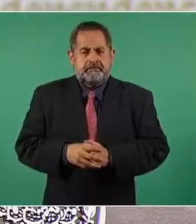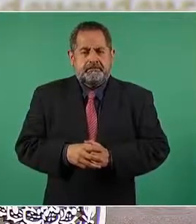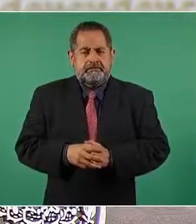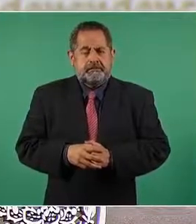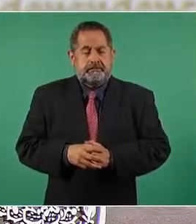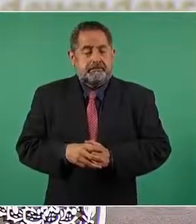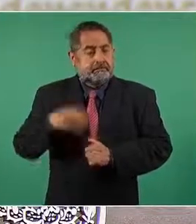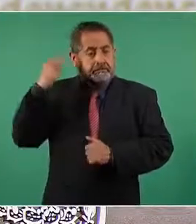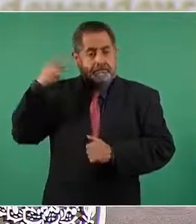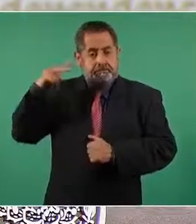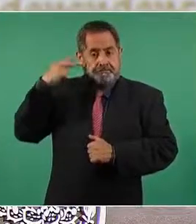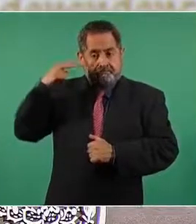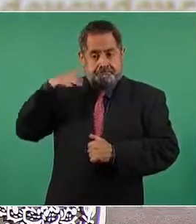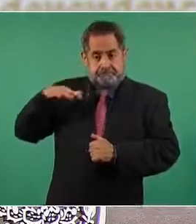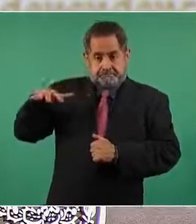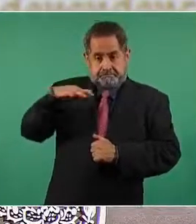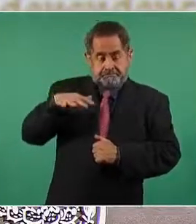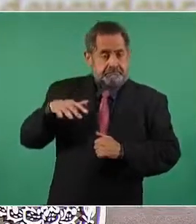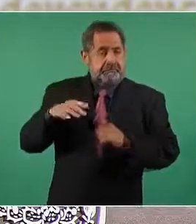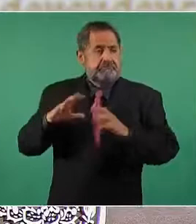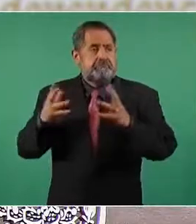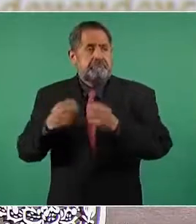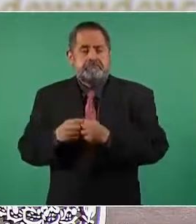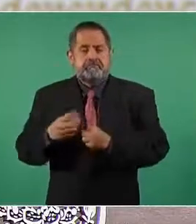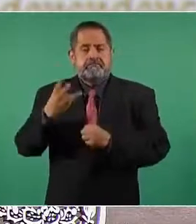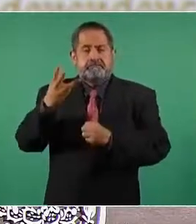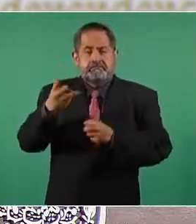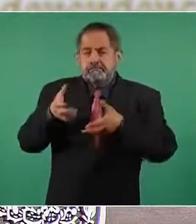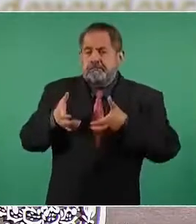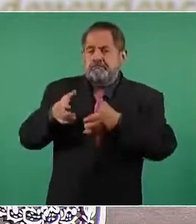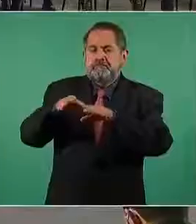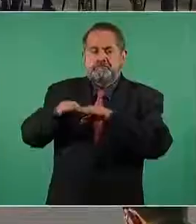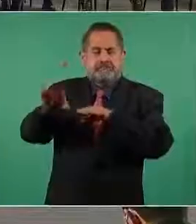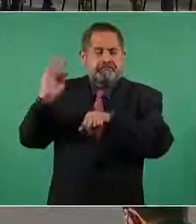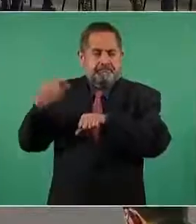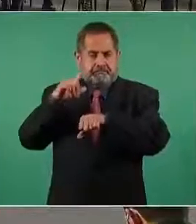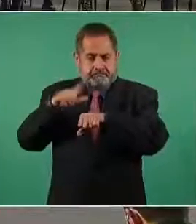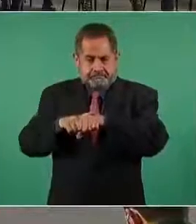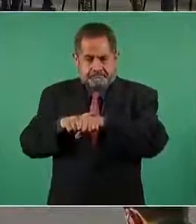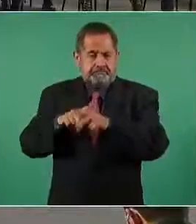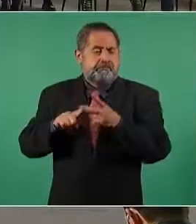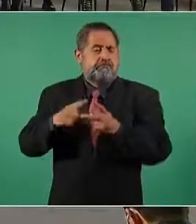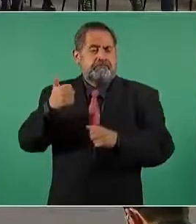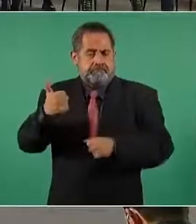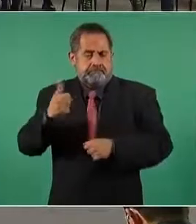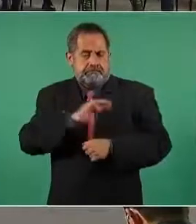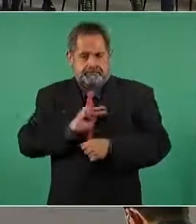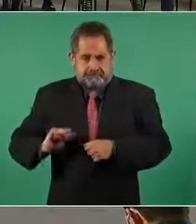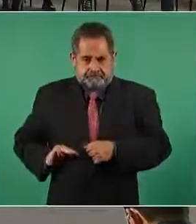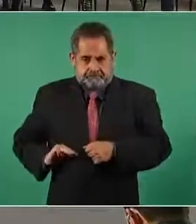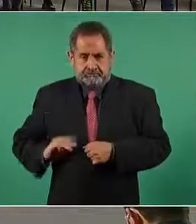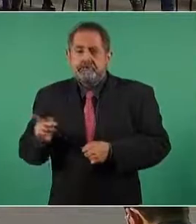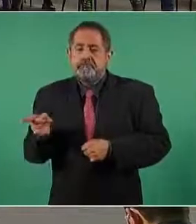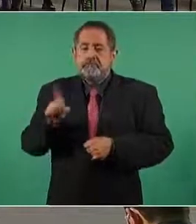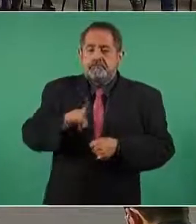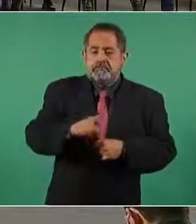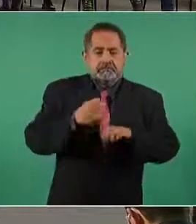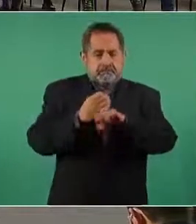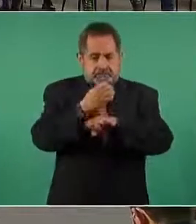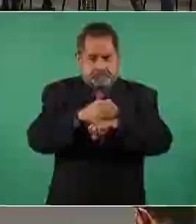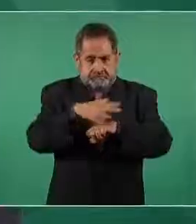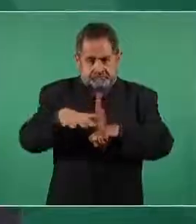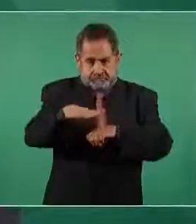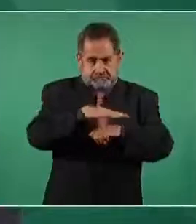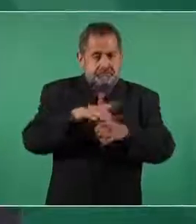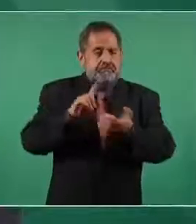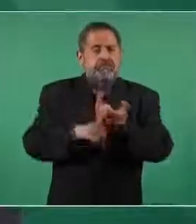En el estado de Veracruz se han atendido 3 carreteras de la red federal en 6 municipios, mientras que la red estatal se trabaja